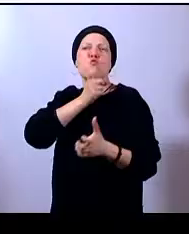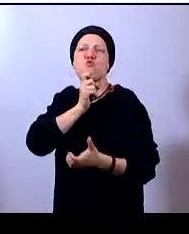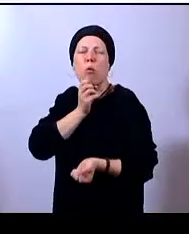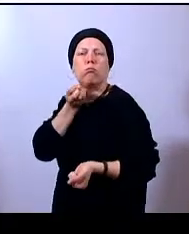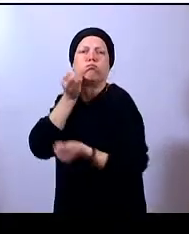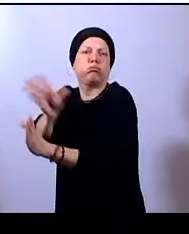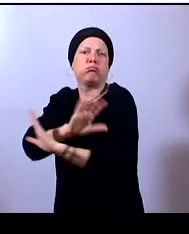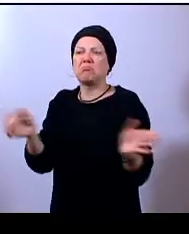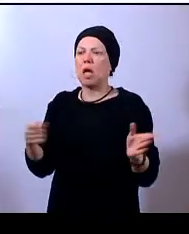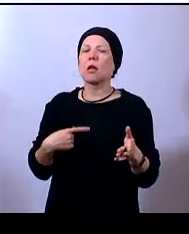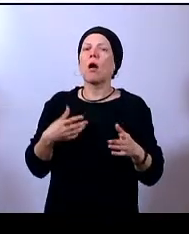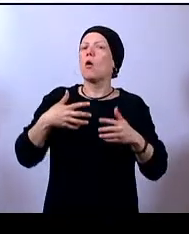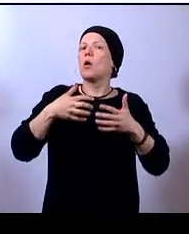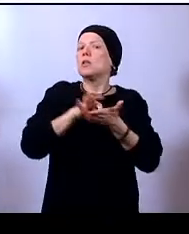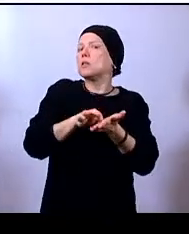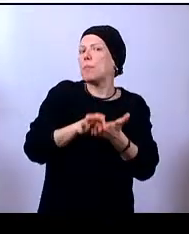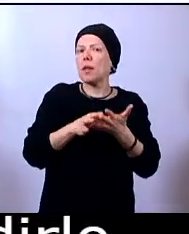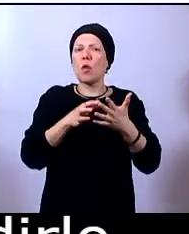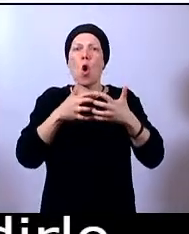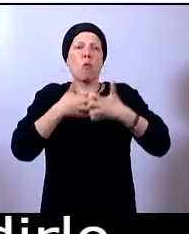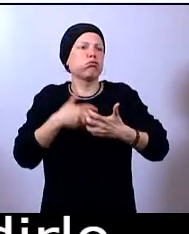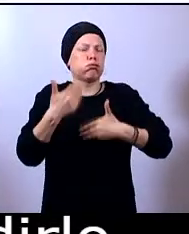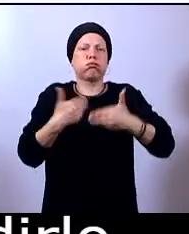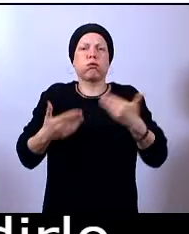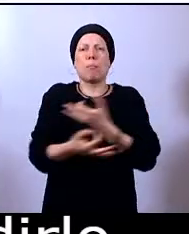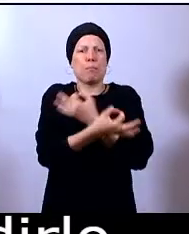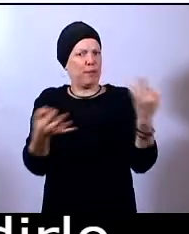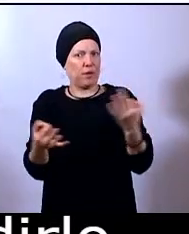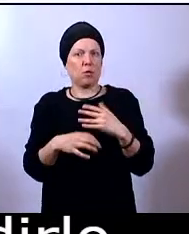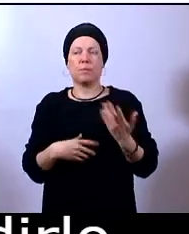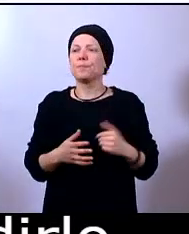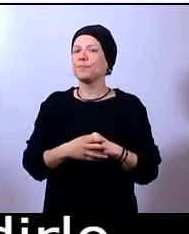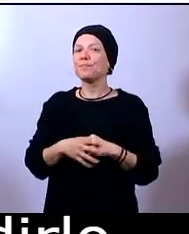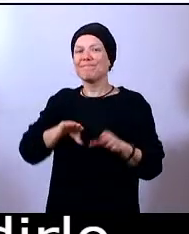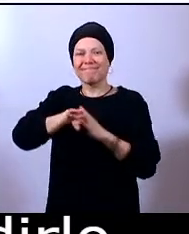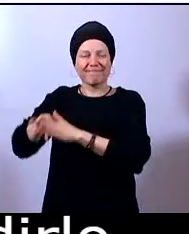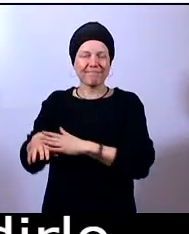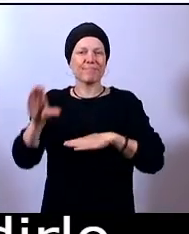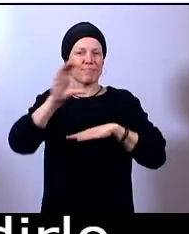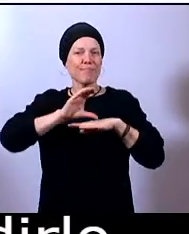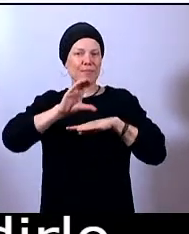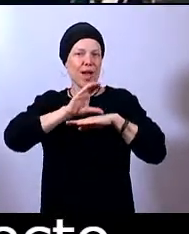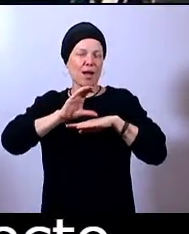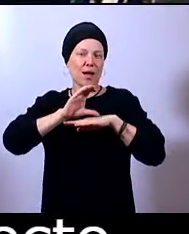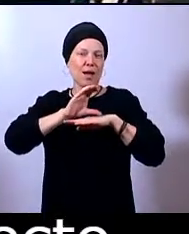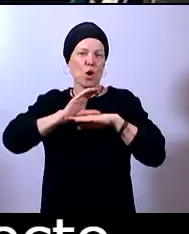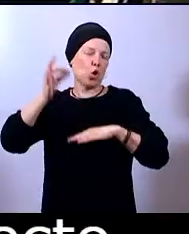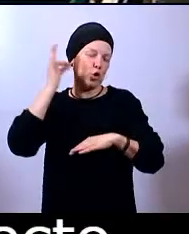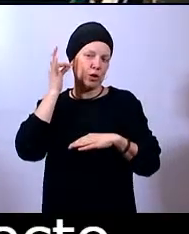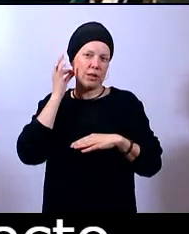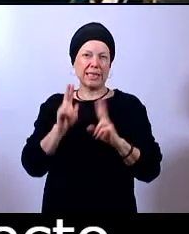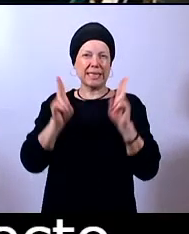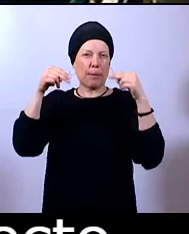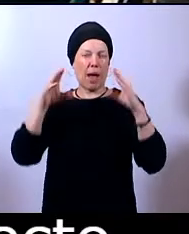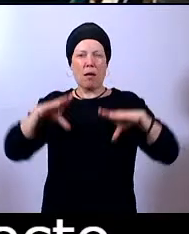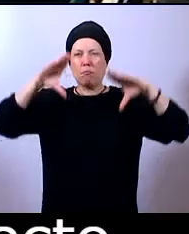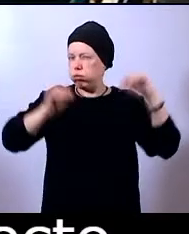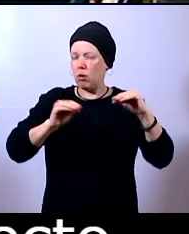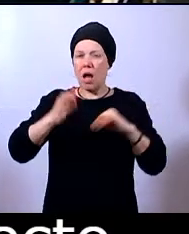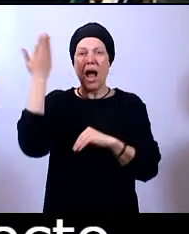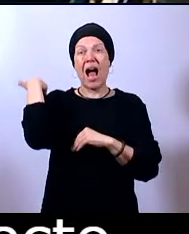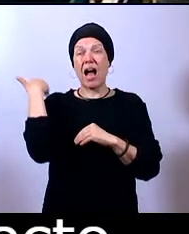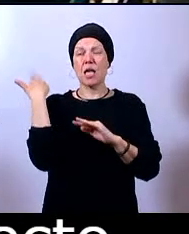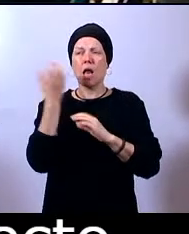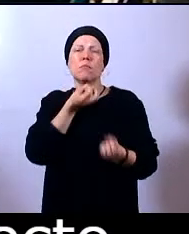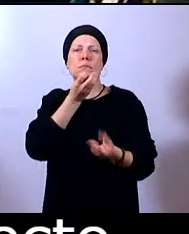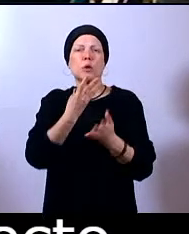correcto funcionamiento de los servicios y de la gestión de la Junta. Sí, consejera, respecto del apagón, ayer se informaba